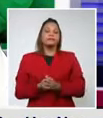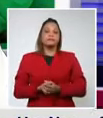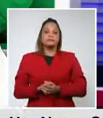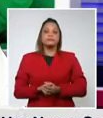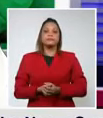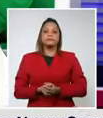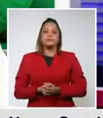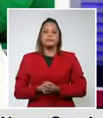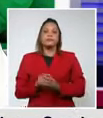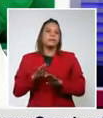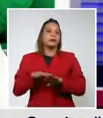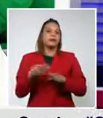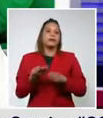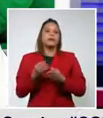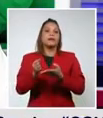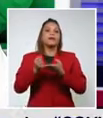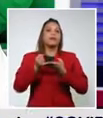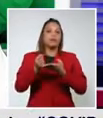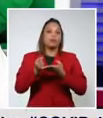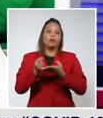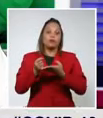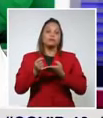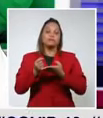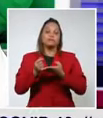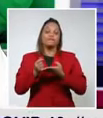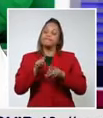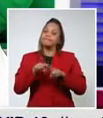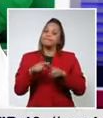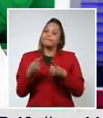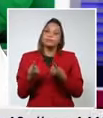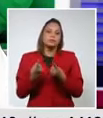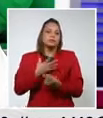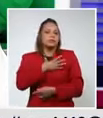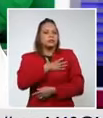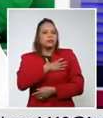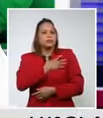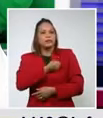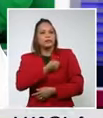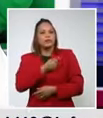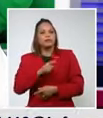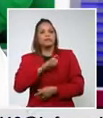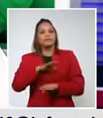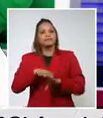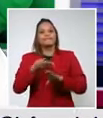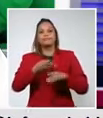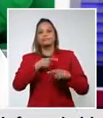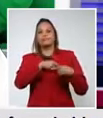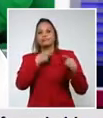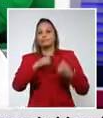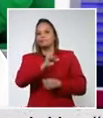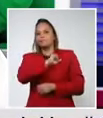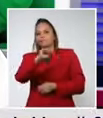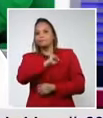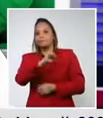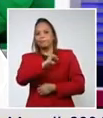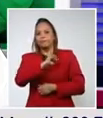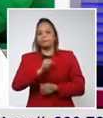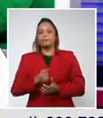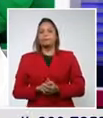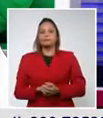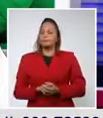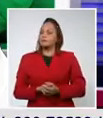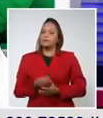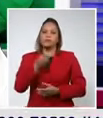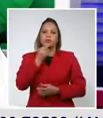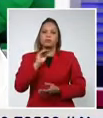para poder recuperarla, y lamentablemente hace una parada cardíaca en asistolia, de la cual tampoco